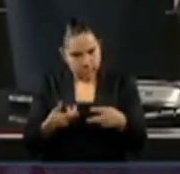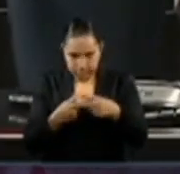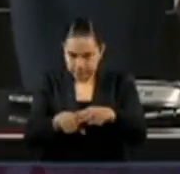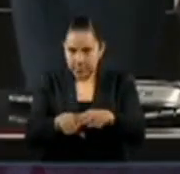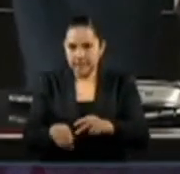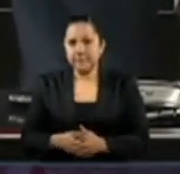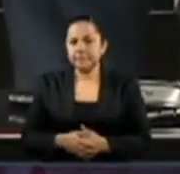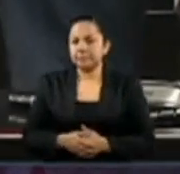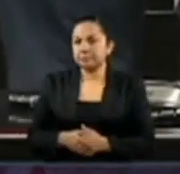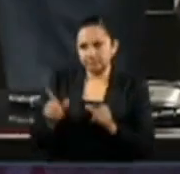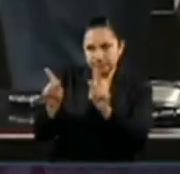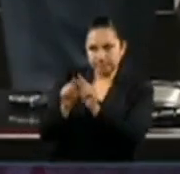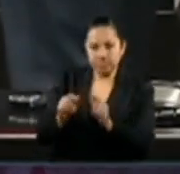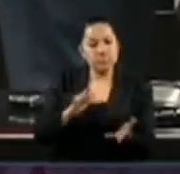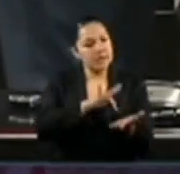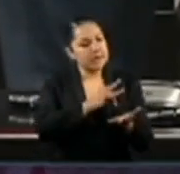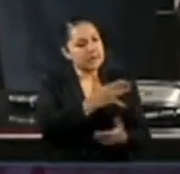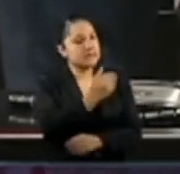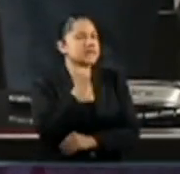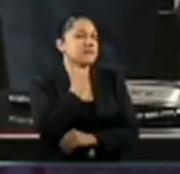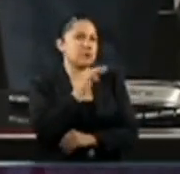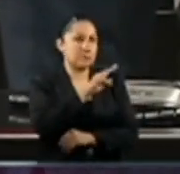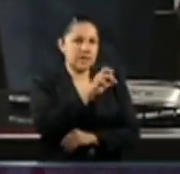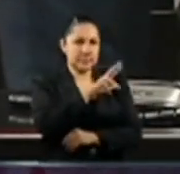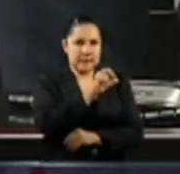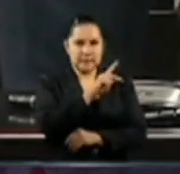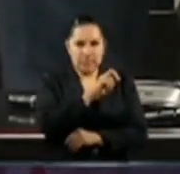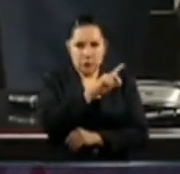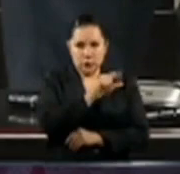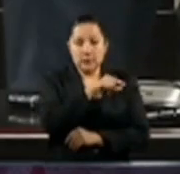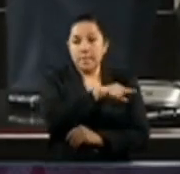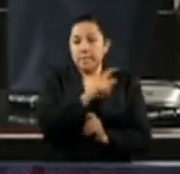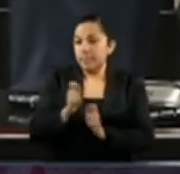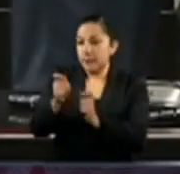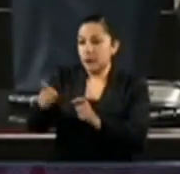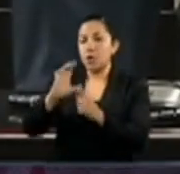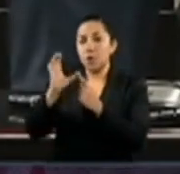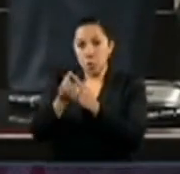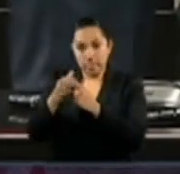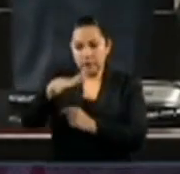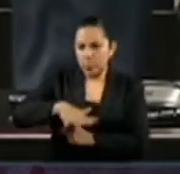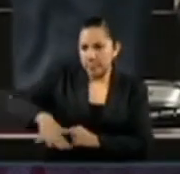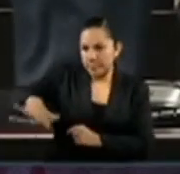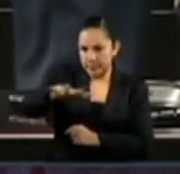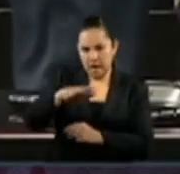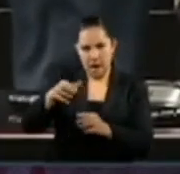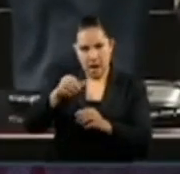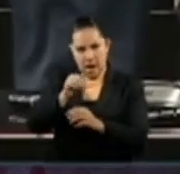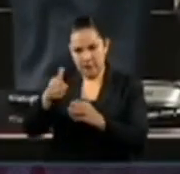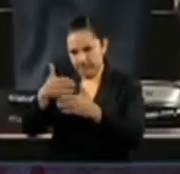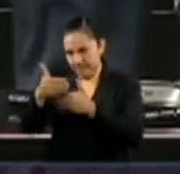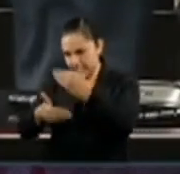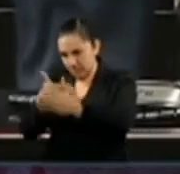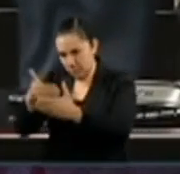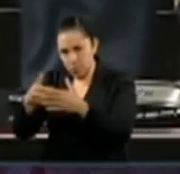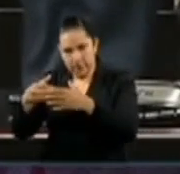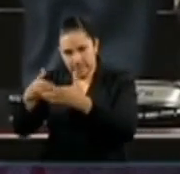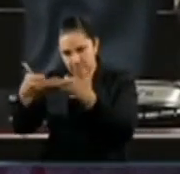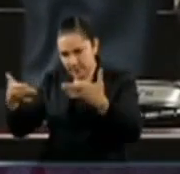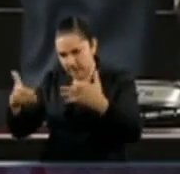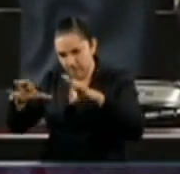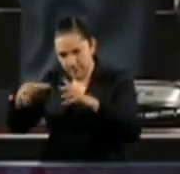Mancera Espinosa. Túrnese a la Comisión de Desarrollo Urbano, Ordenamiento Territorial y Vivienda de la Cámara